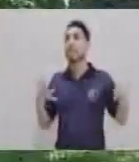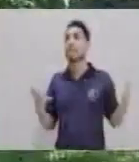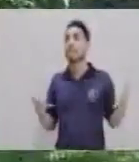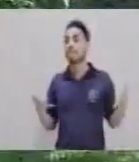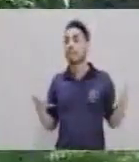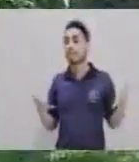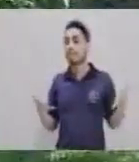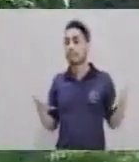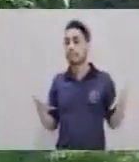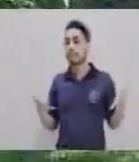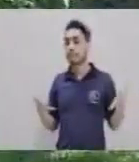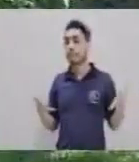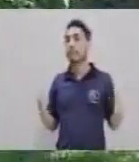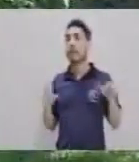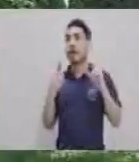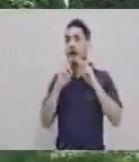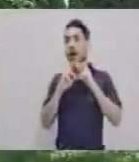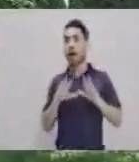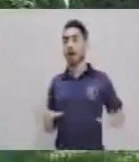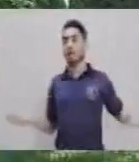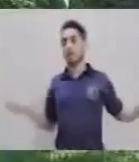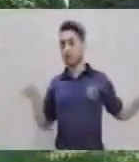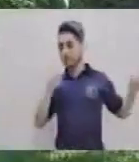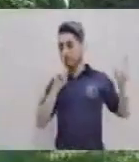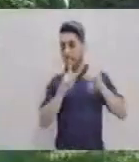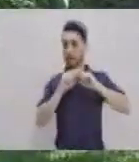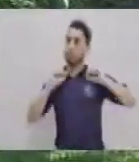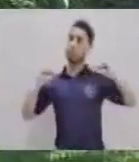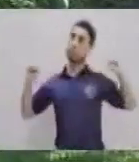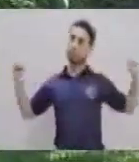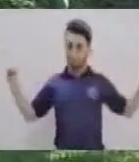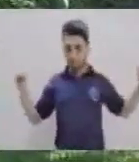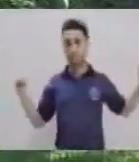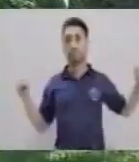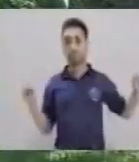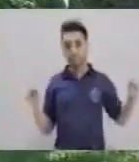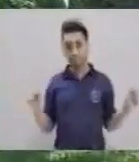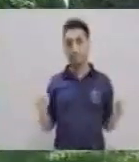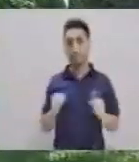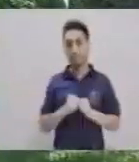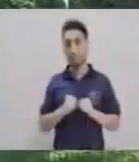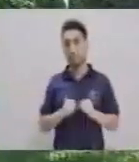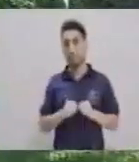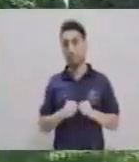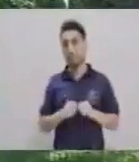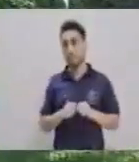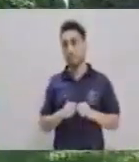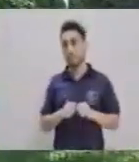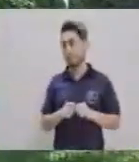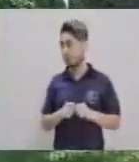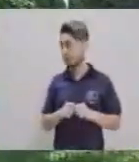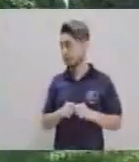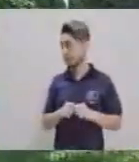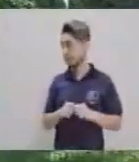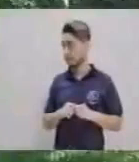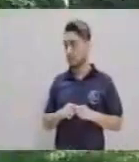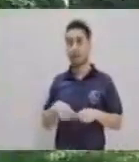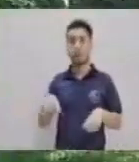con recuperación y estiramiento. Entonces, acá tiramos un